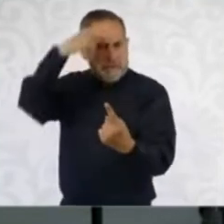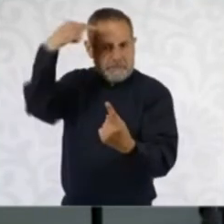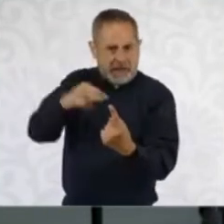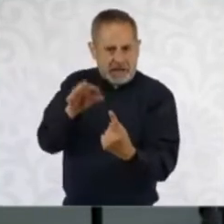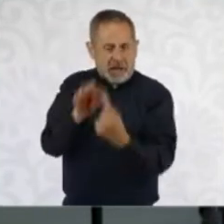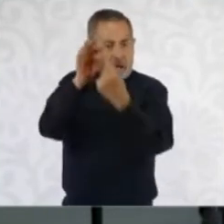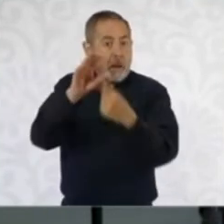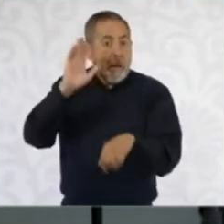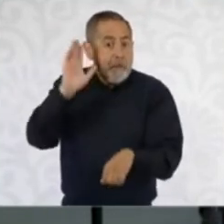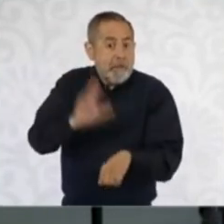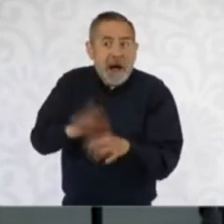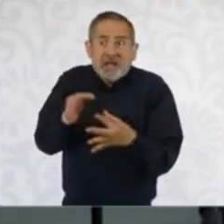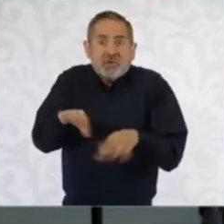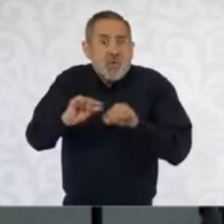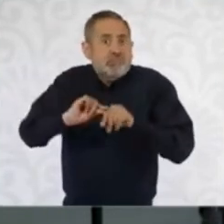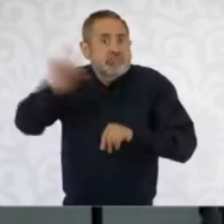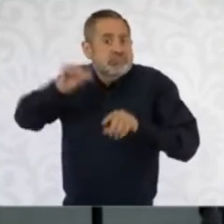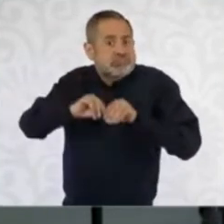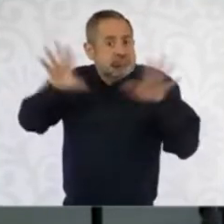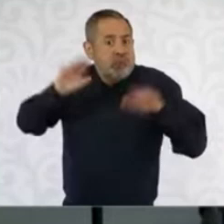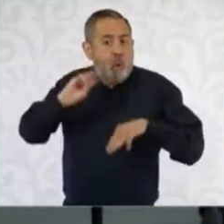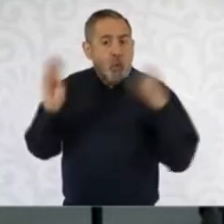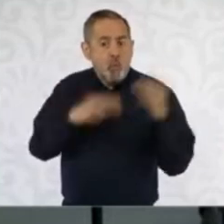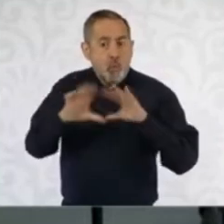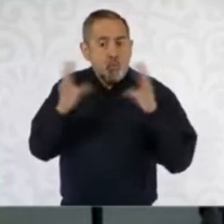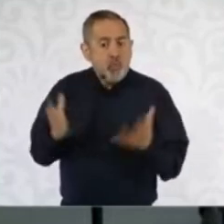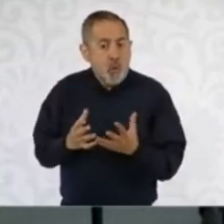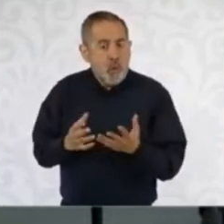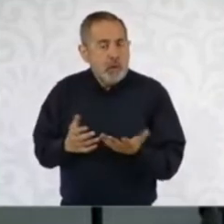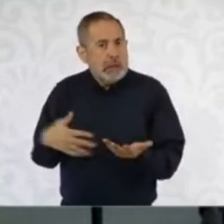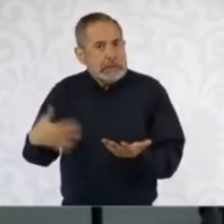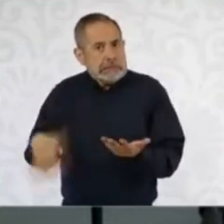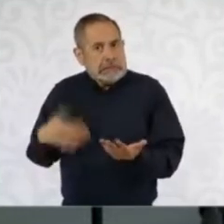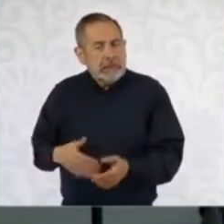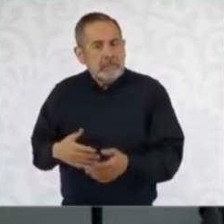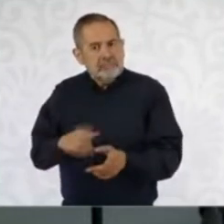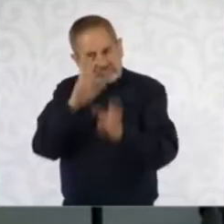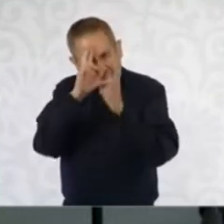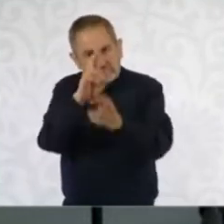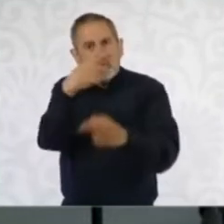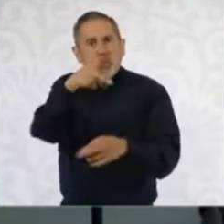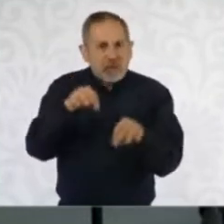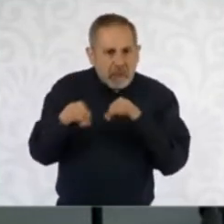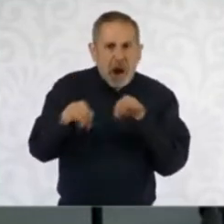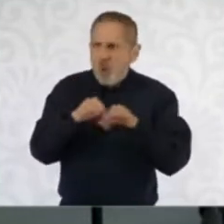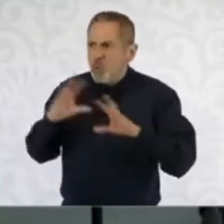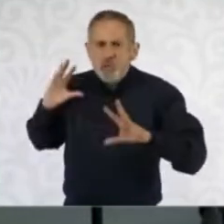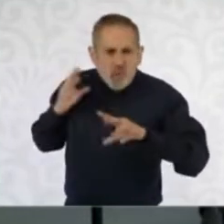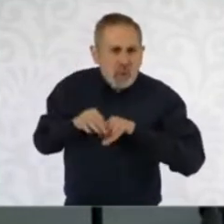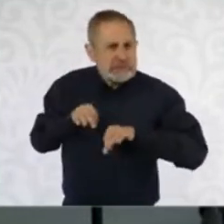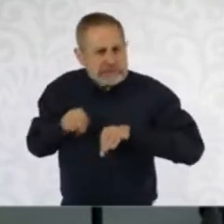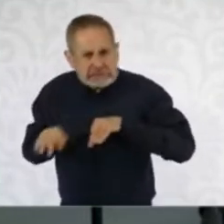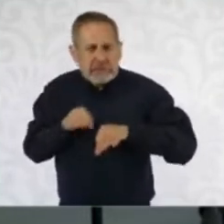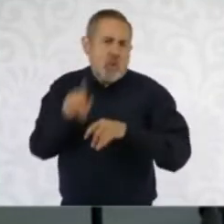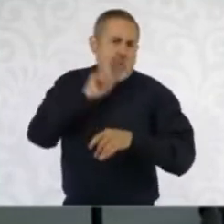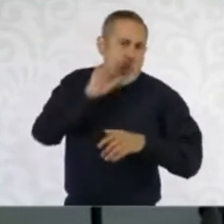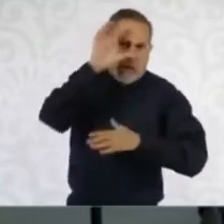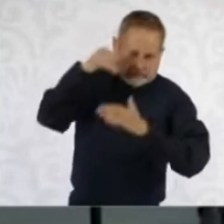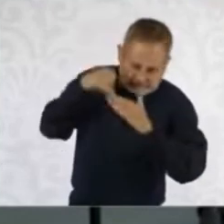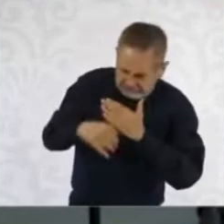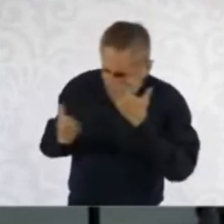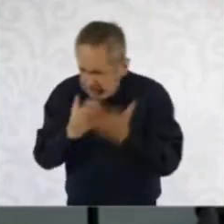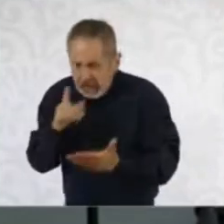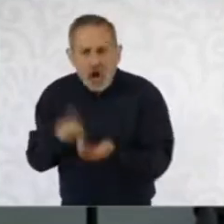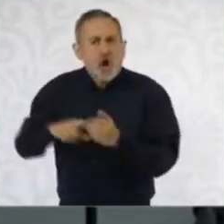entre las mujeres más influyentes, pero sobre todo le reconocen el trabajo y la labor que ha venido realizando como científica,